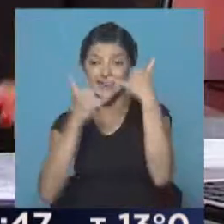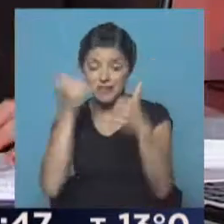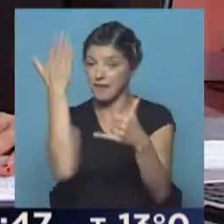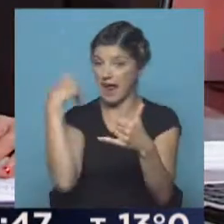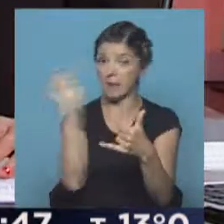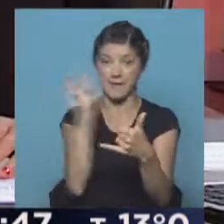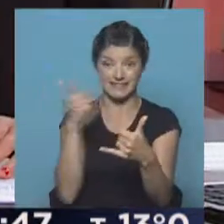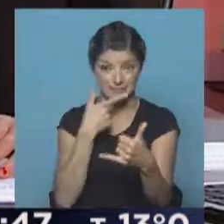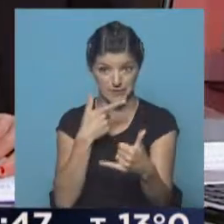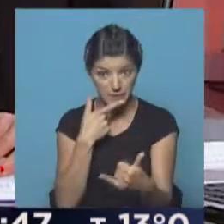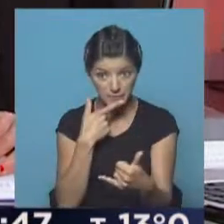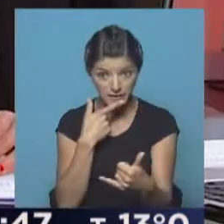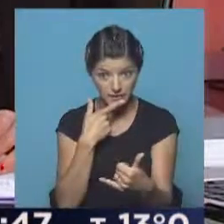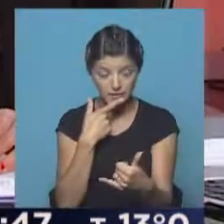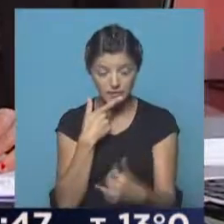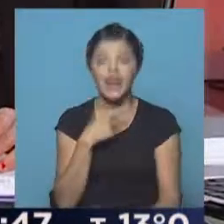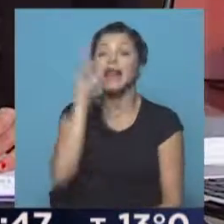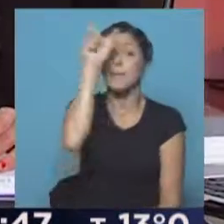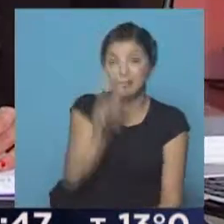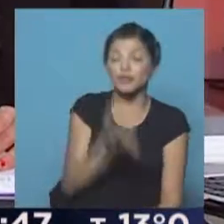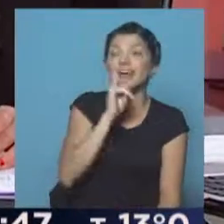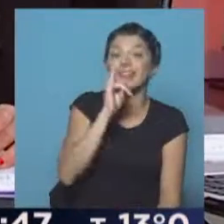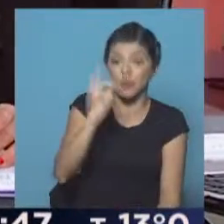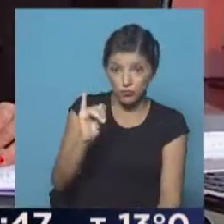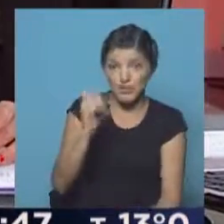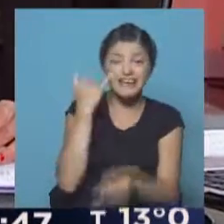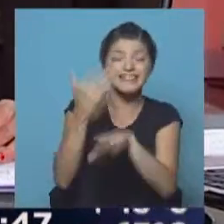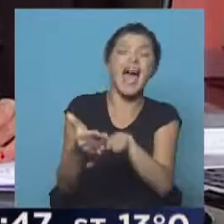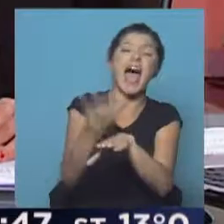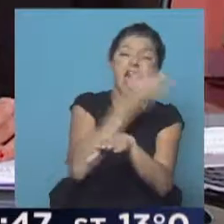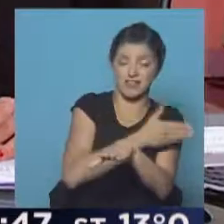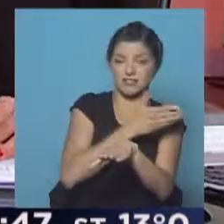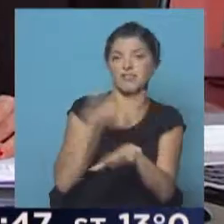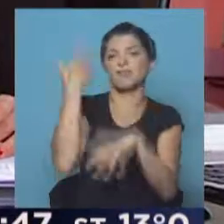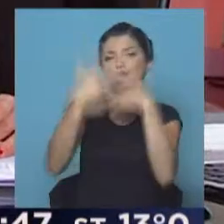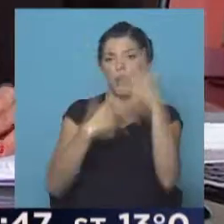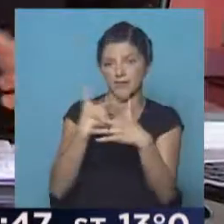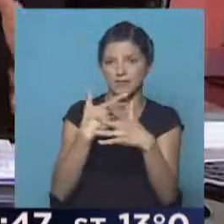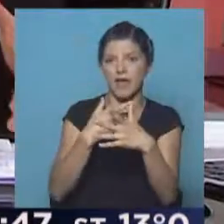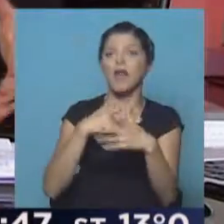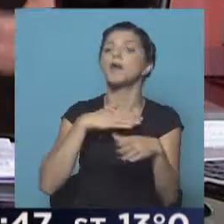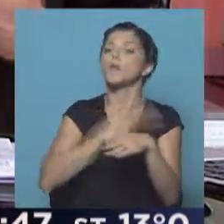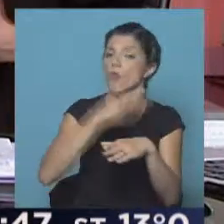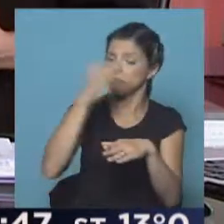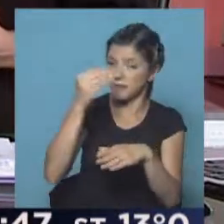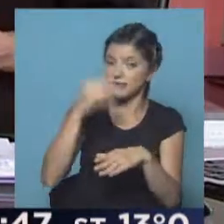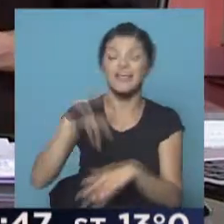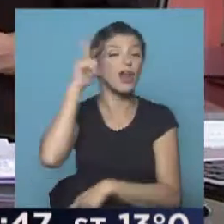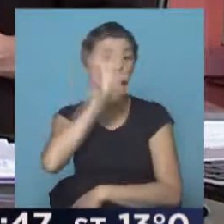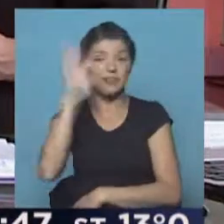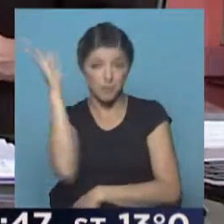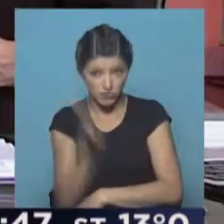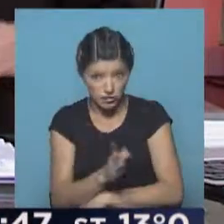al 144, la persona que denunció había sufrido violencia más de una vez. Casi en el 80% era la